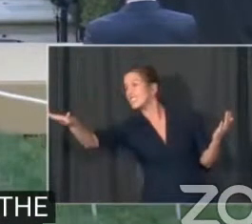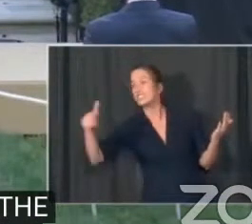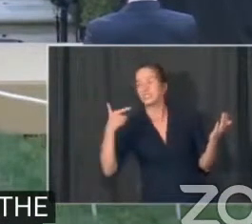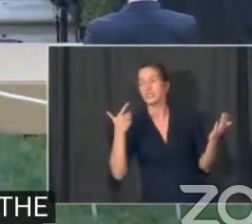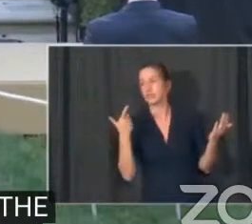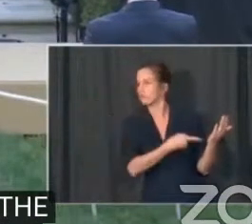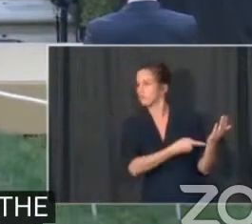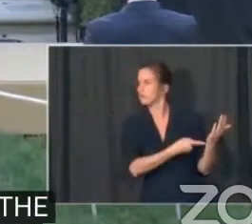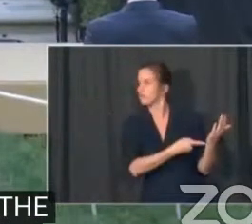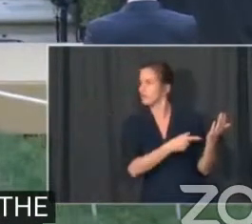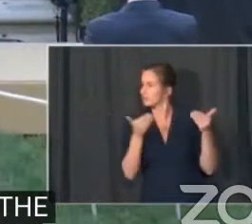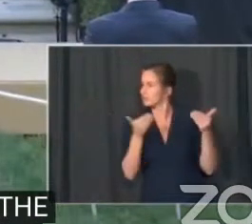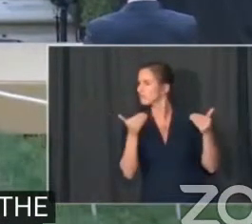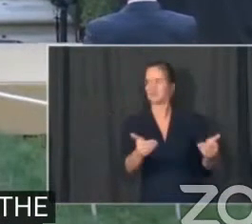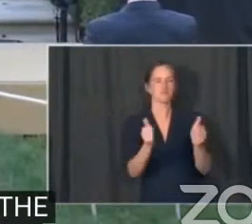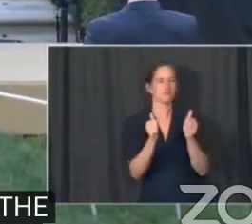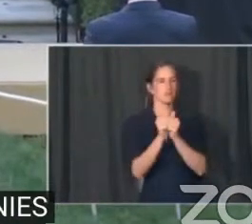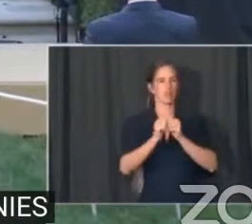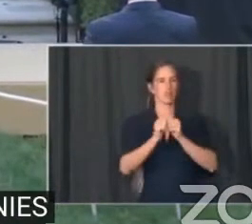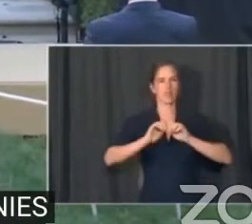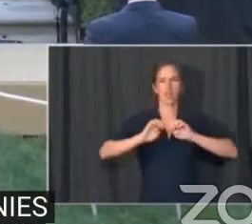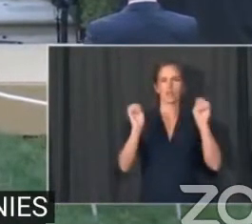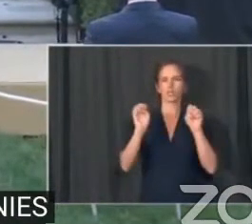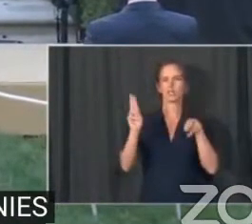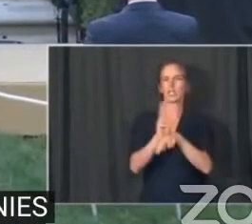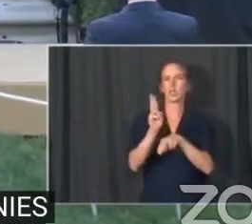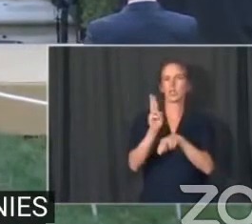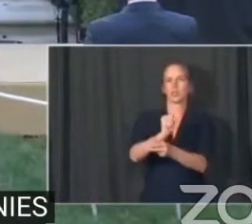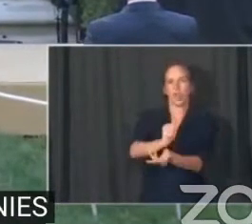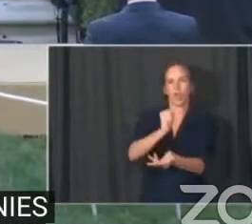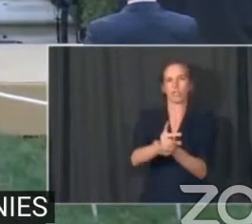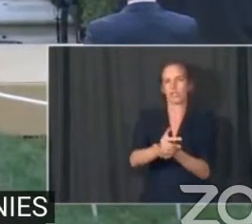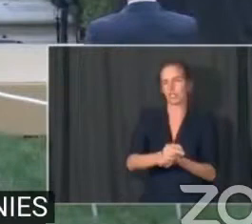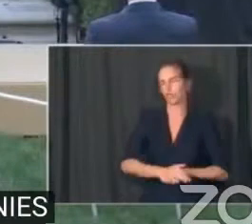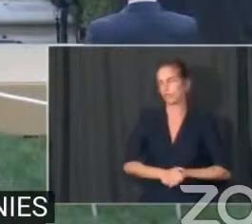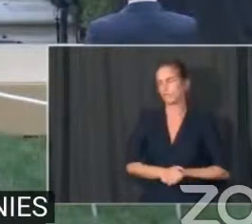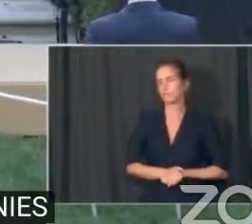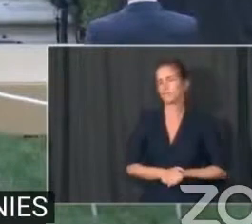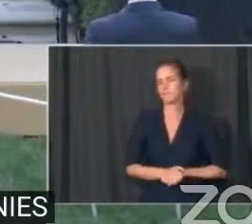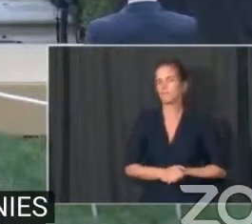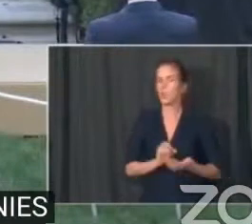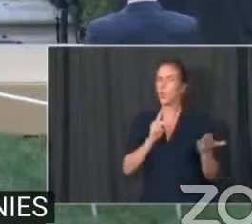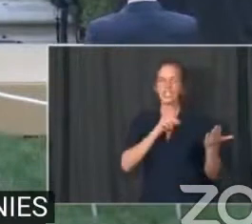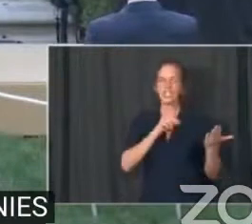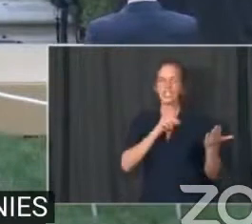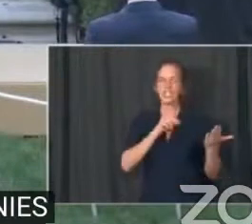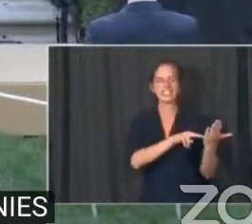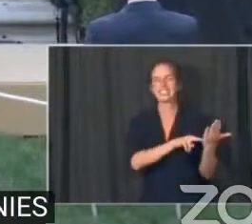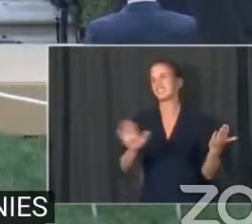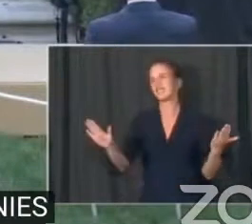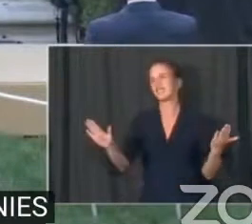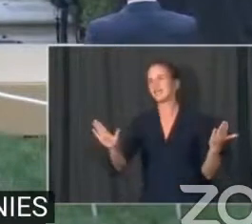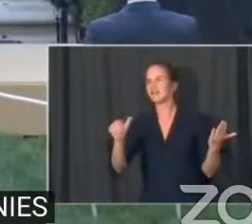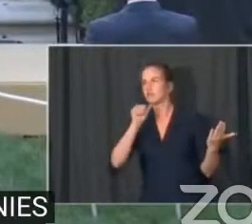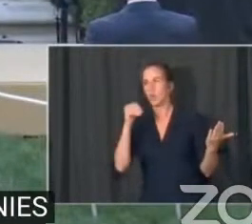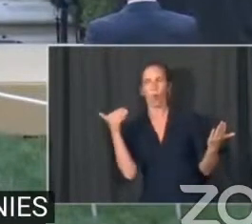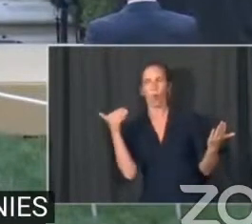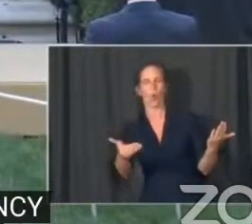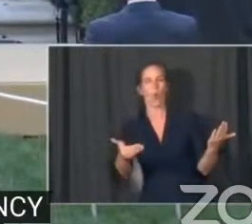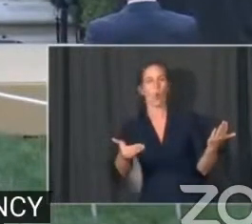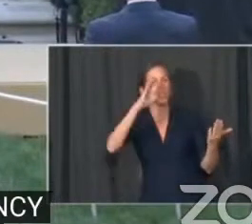análisis para analizar su eficacia, que las vacunas sean seguras y decirle a las compañías si ellos deberían progresar,